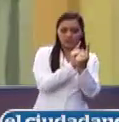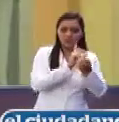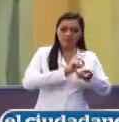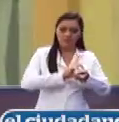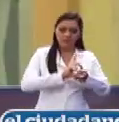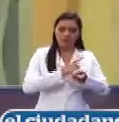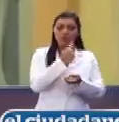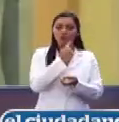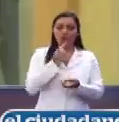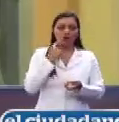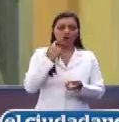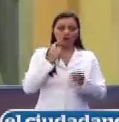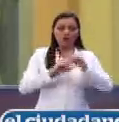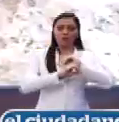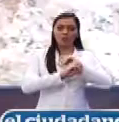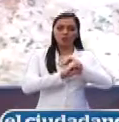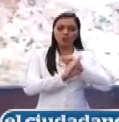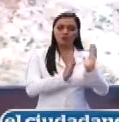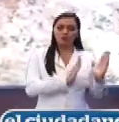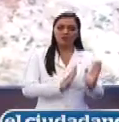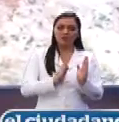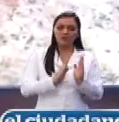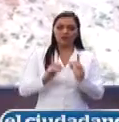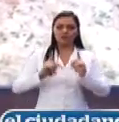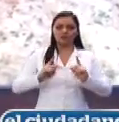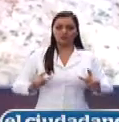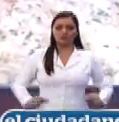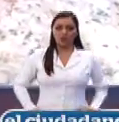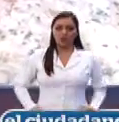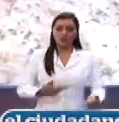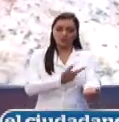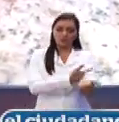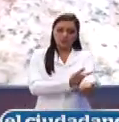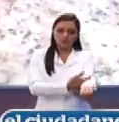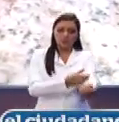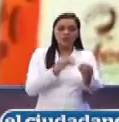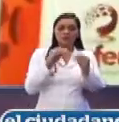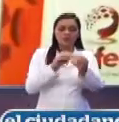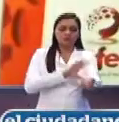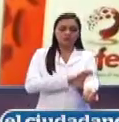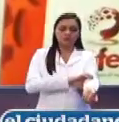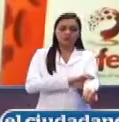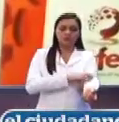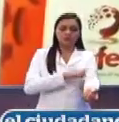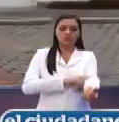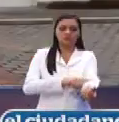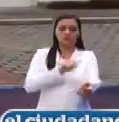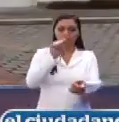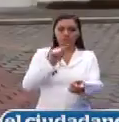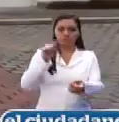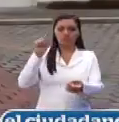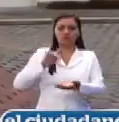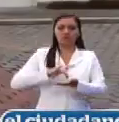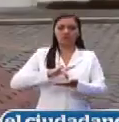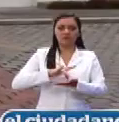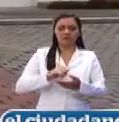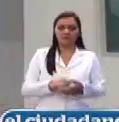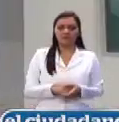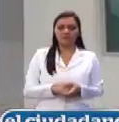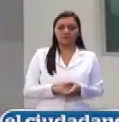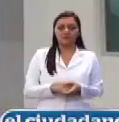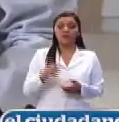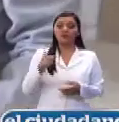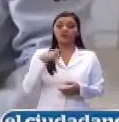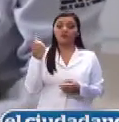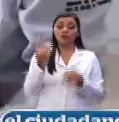promoción y prevención de la salud toma de muestras toma de signos vitales y farmacia estos centros un centro